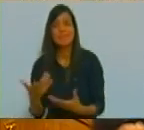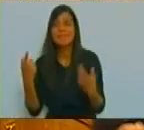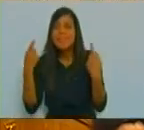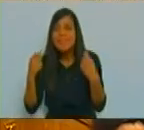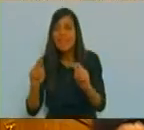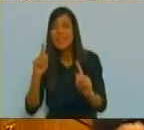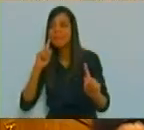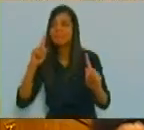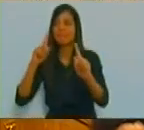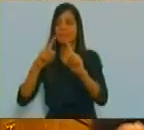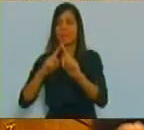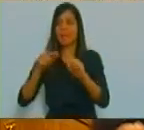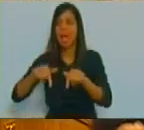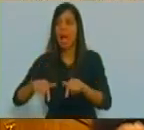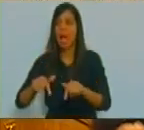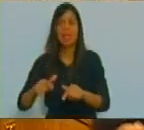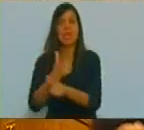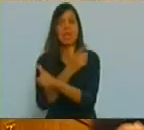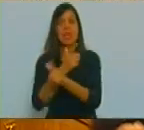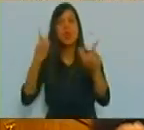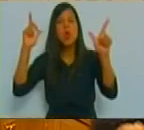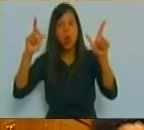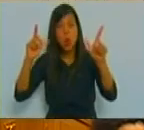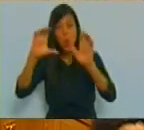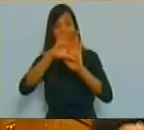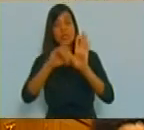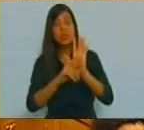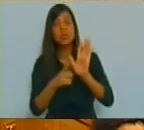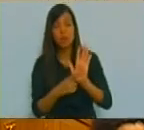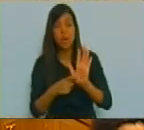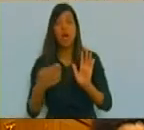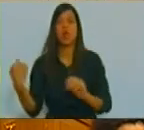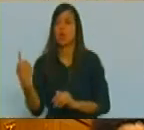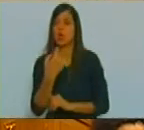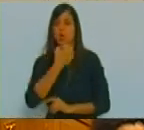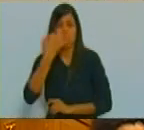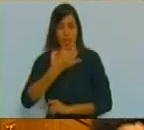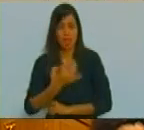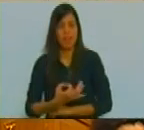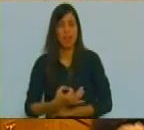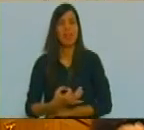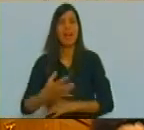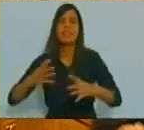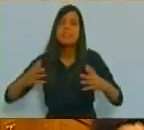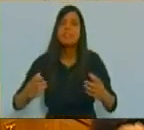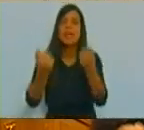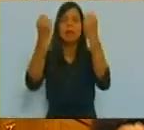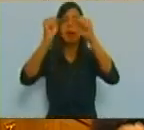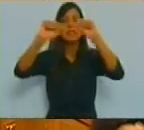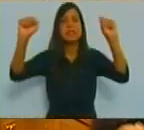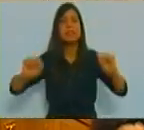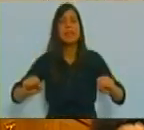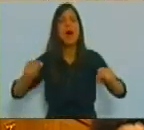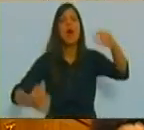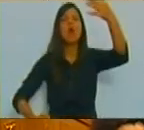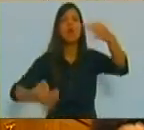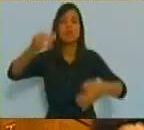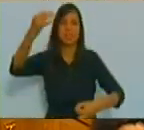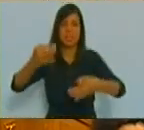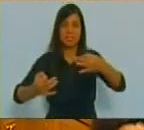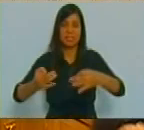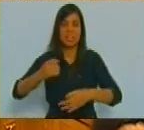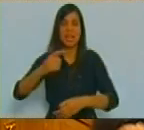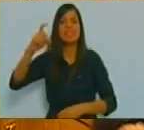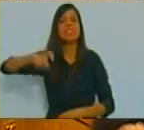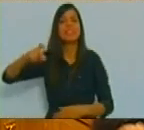desde esta soberana asamblea nacional constituyente que verdaderamente se rescate en la visión del sistema de justicia